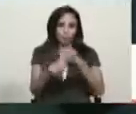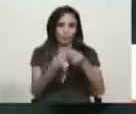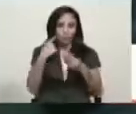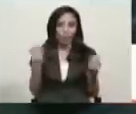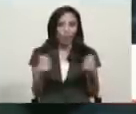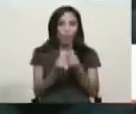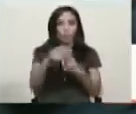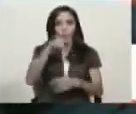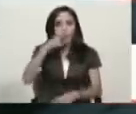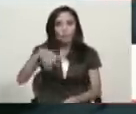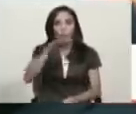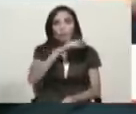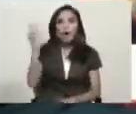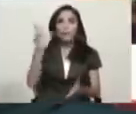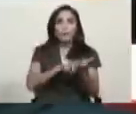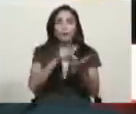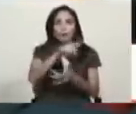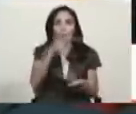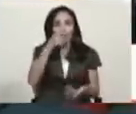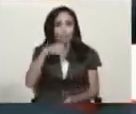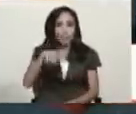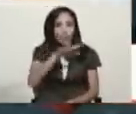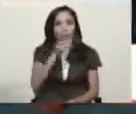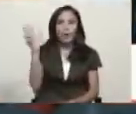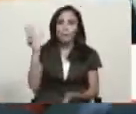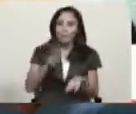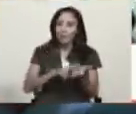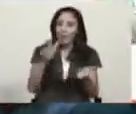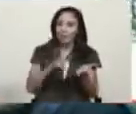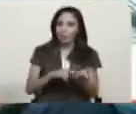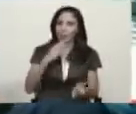aprobada en referéndum. Esa es la verdad.